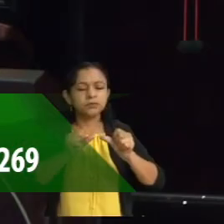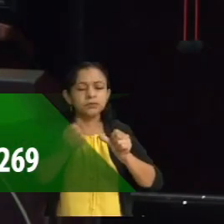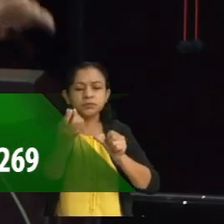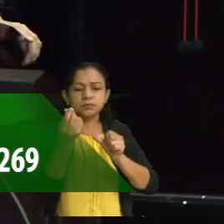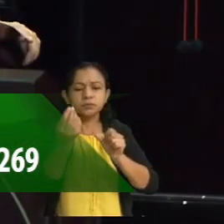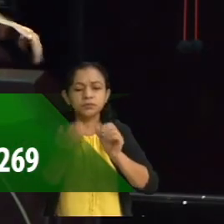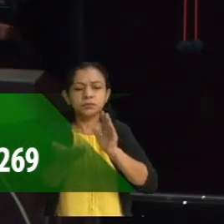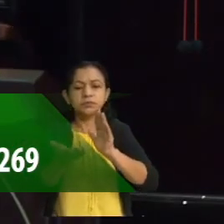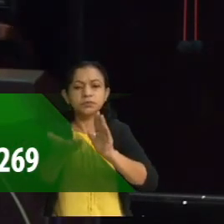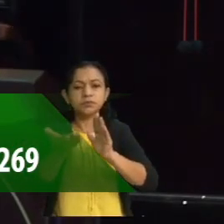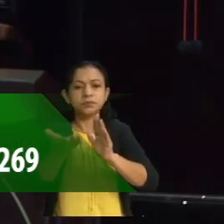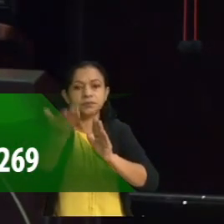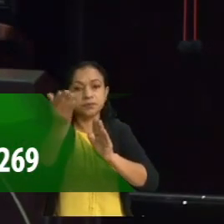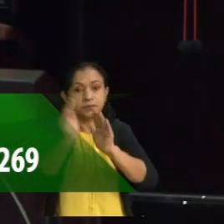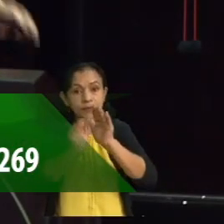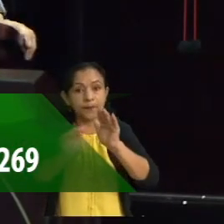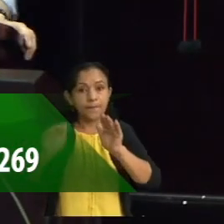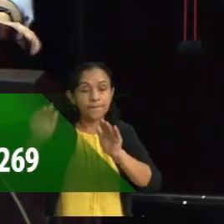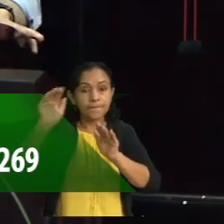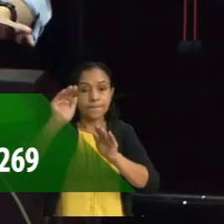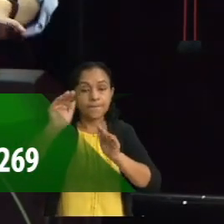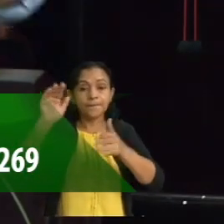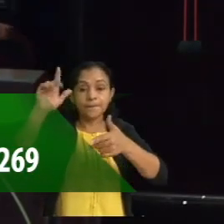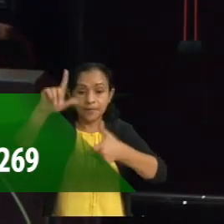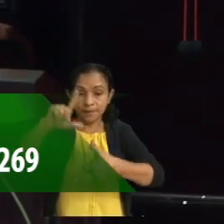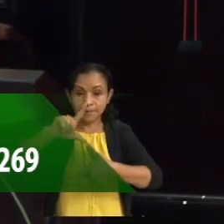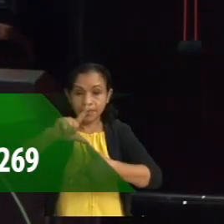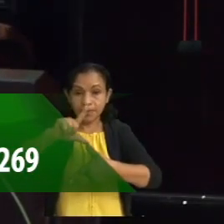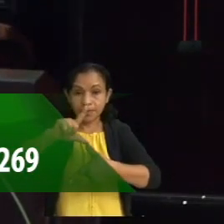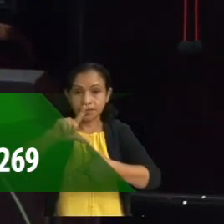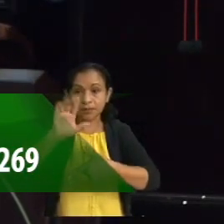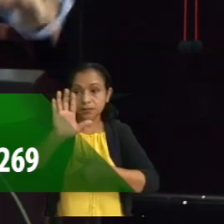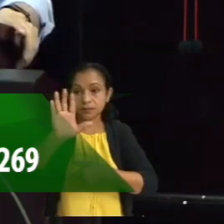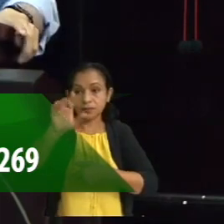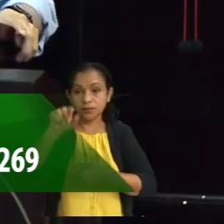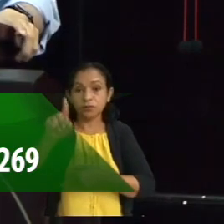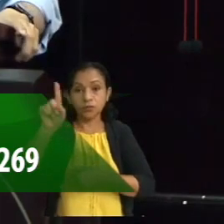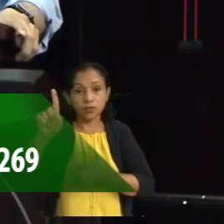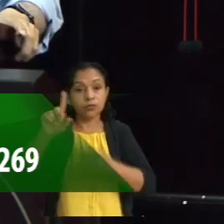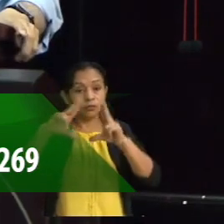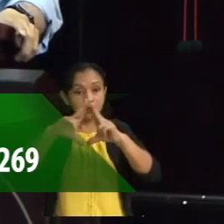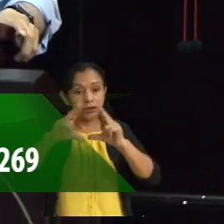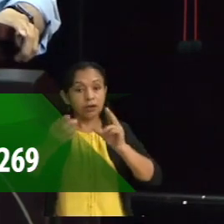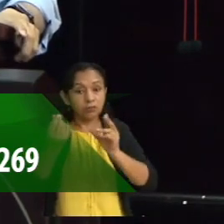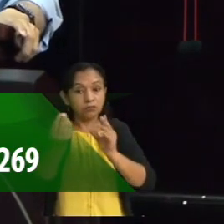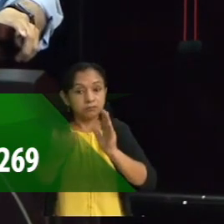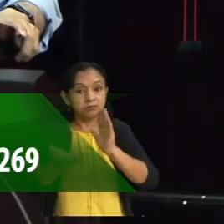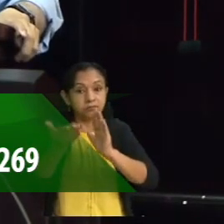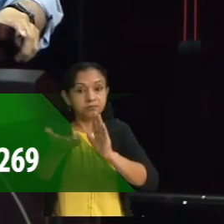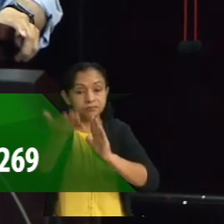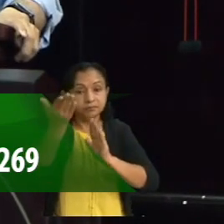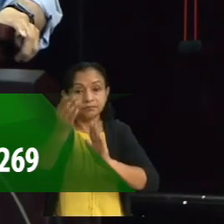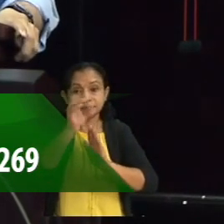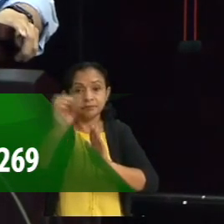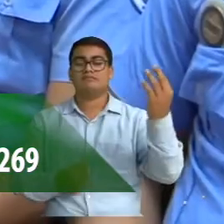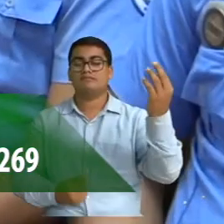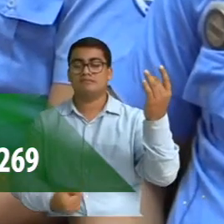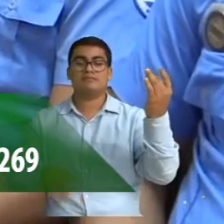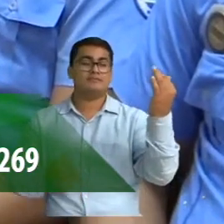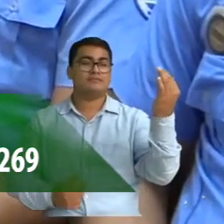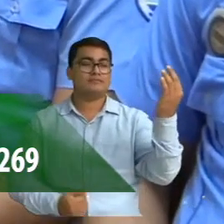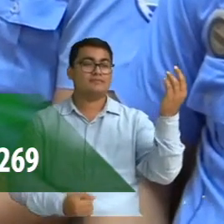fue presidido por el presidente del Parlamento, Gustavo Porras, quien dedicó su discurso a amenazar a la oposición en nombre de la